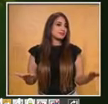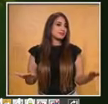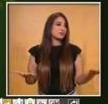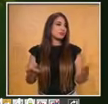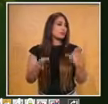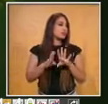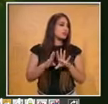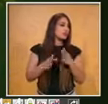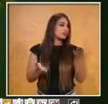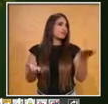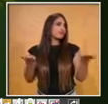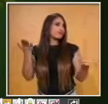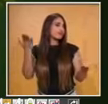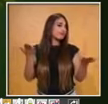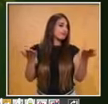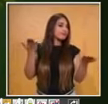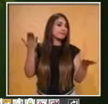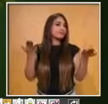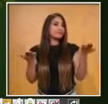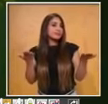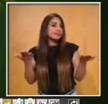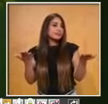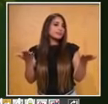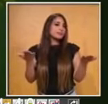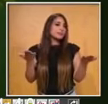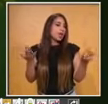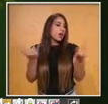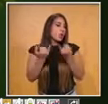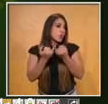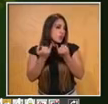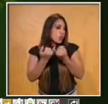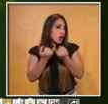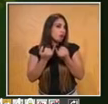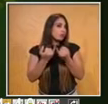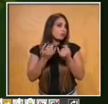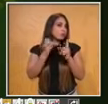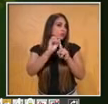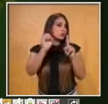hay en estas frases que están remarcadas al inicio?